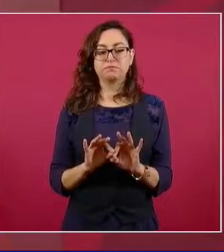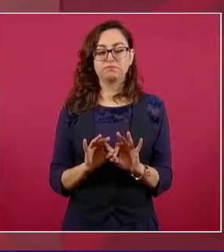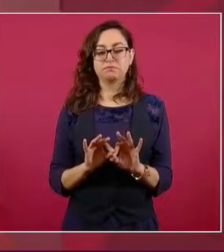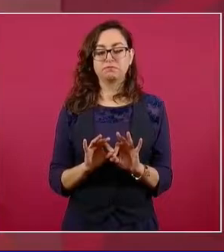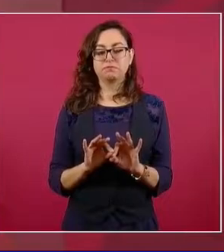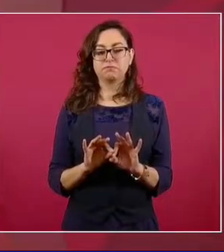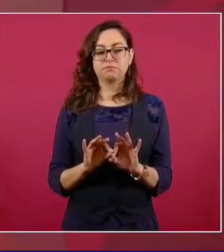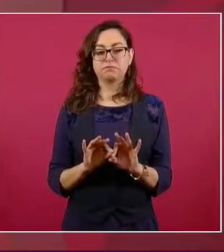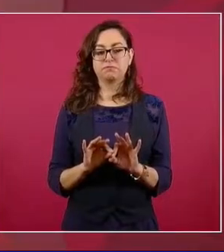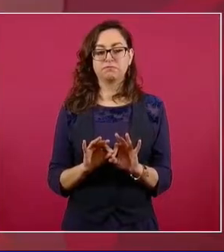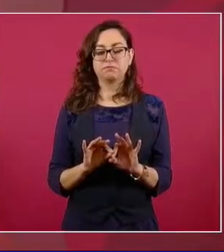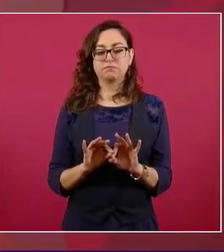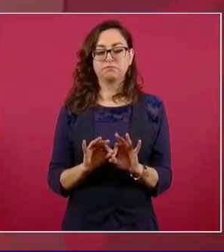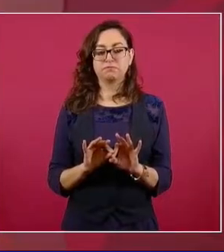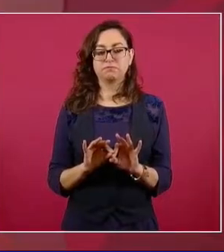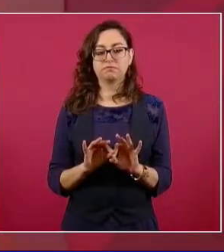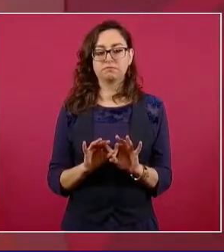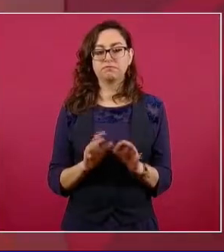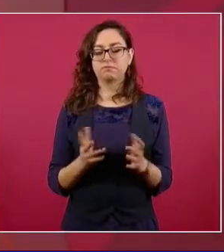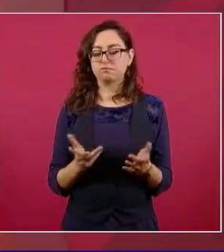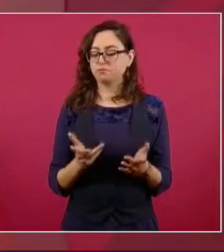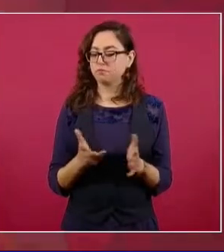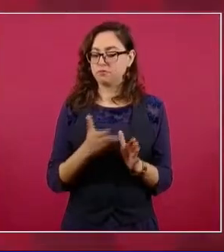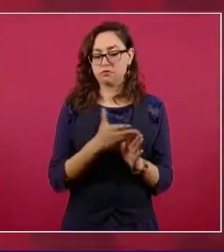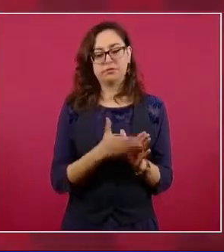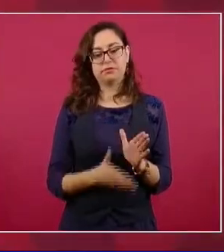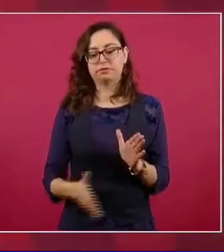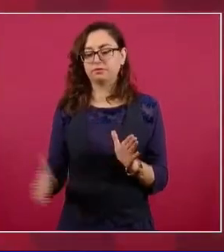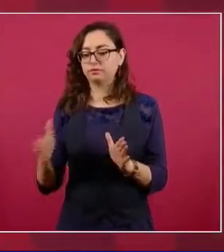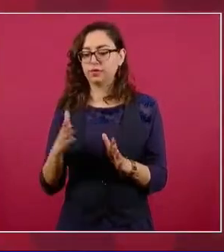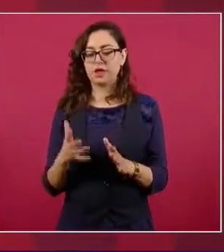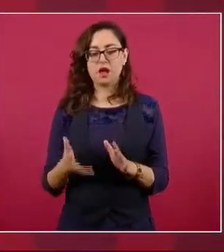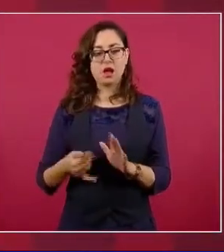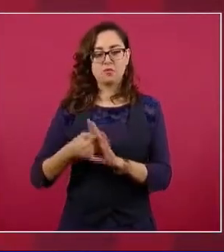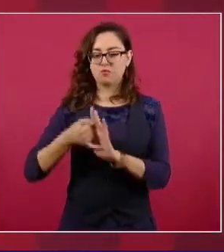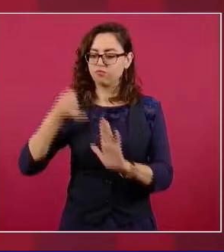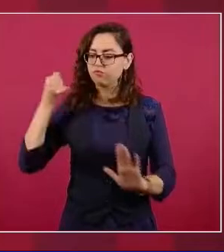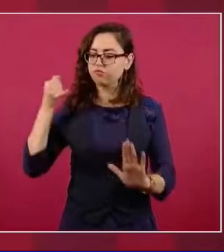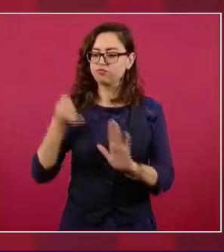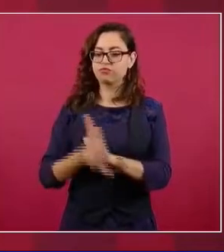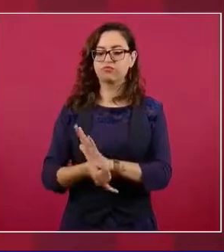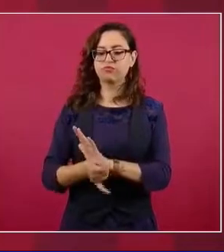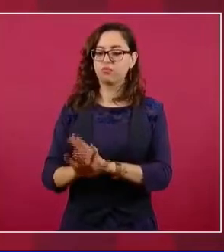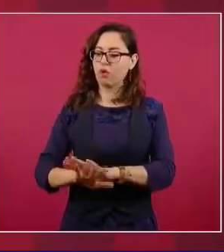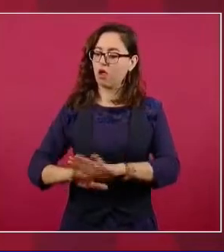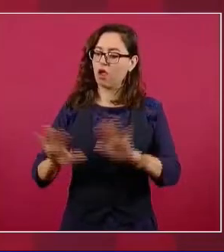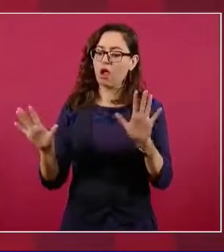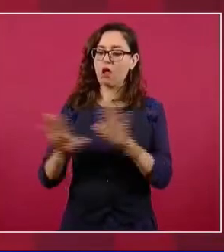cambiar de fondo el régimen de corrupción,